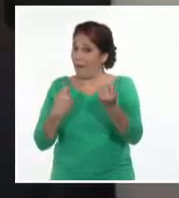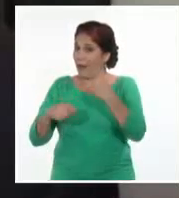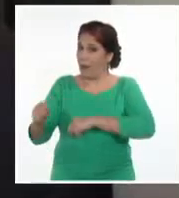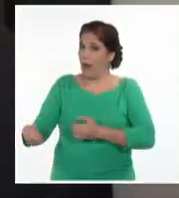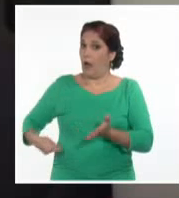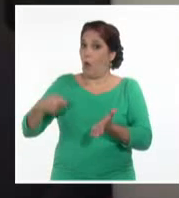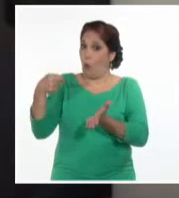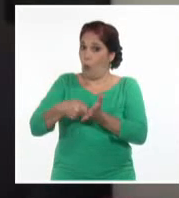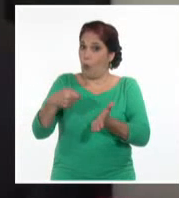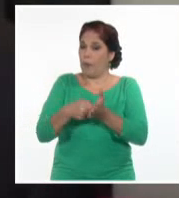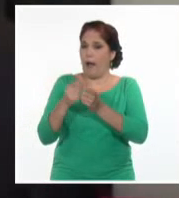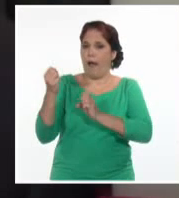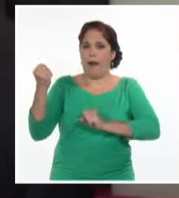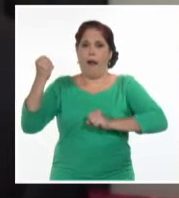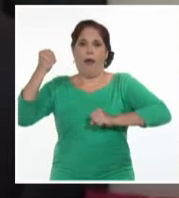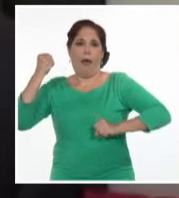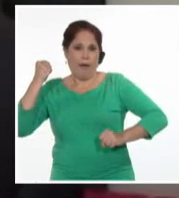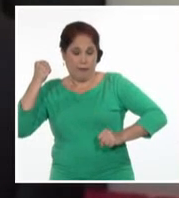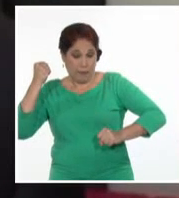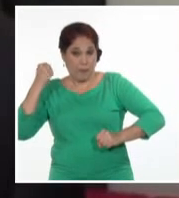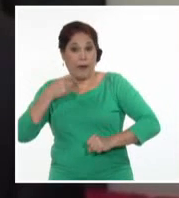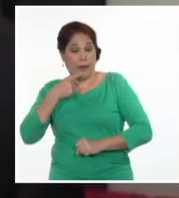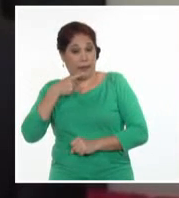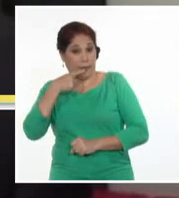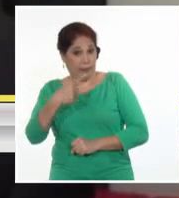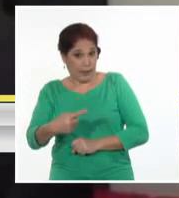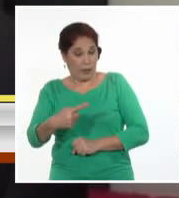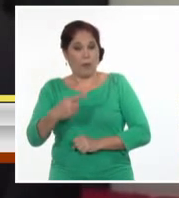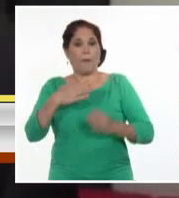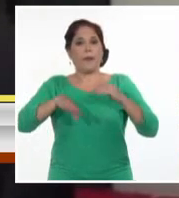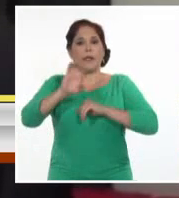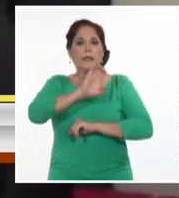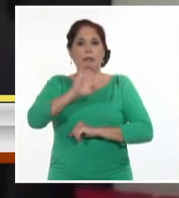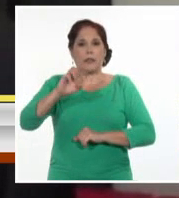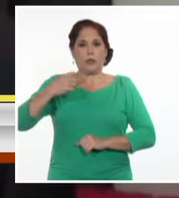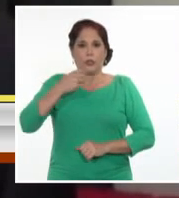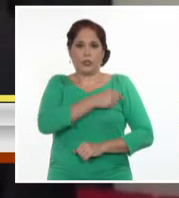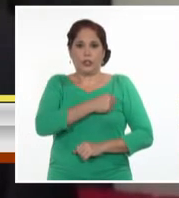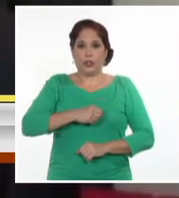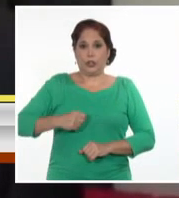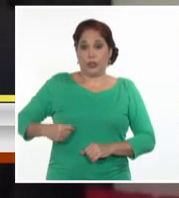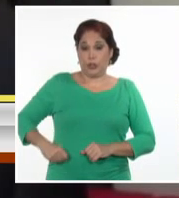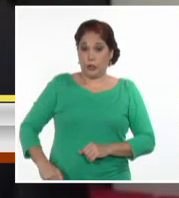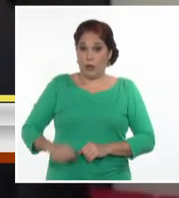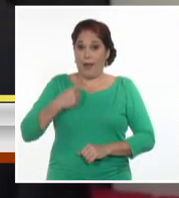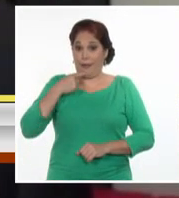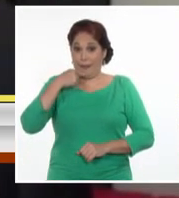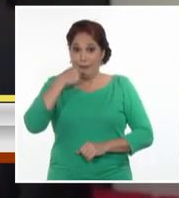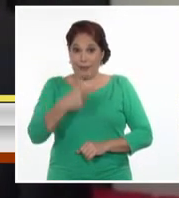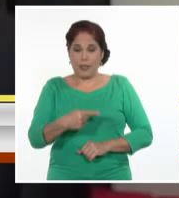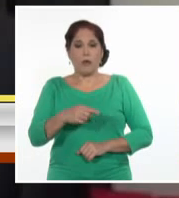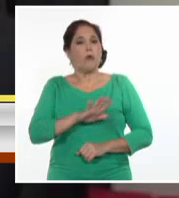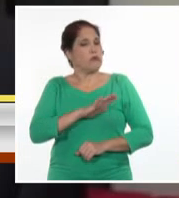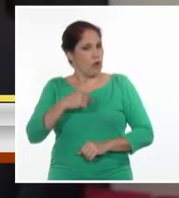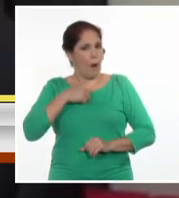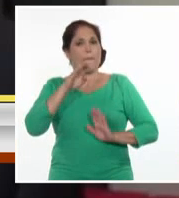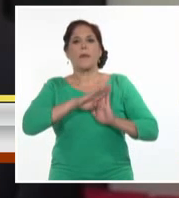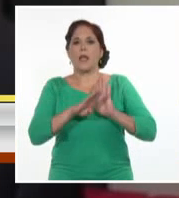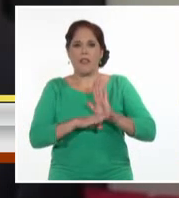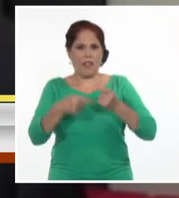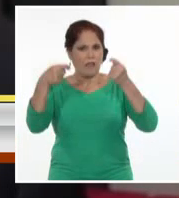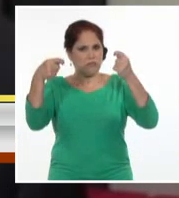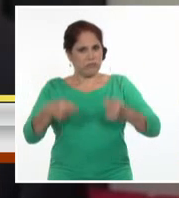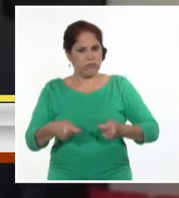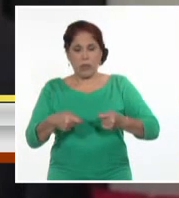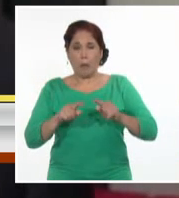asiática. Así lo declaró Wang Wenbin, portavoz del Ministerio Chino de Relaciones Exteriores, al decir que China tomará medidas firmes y